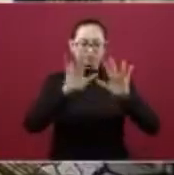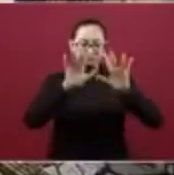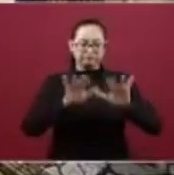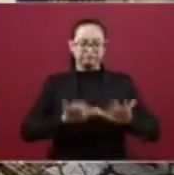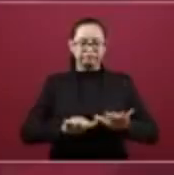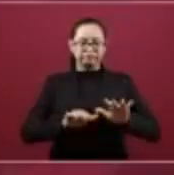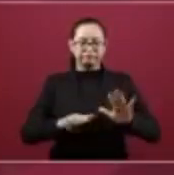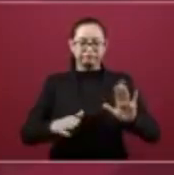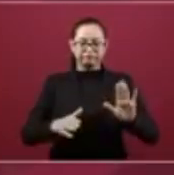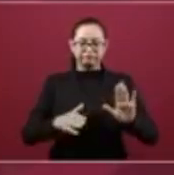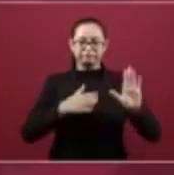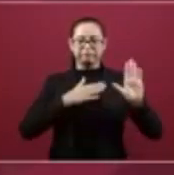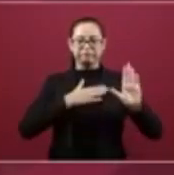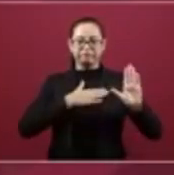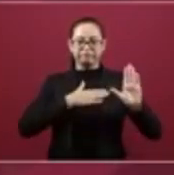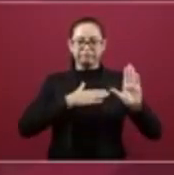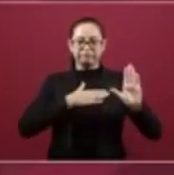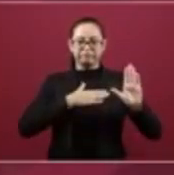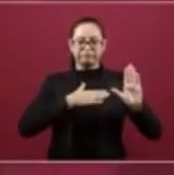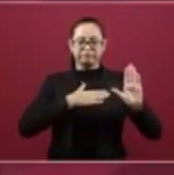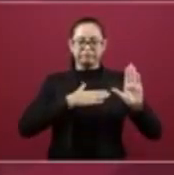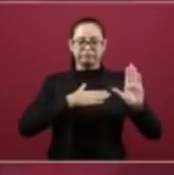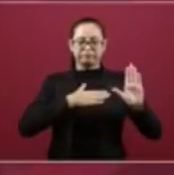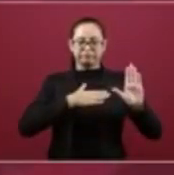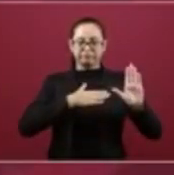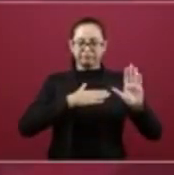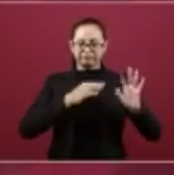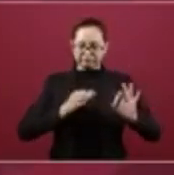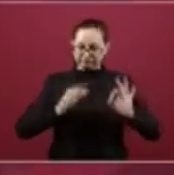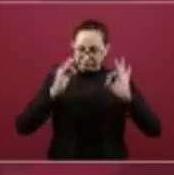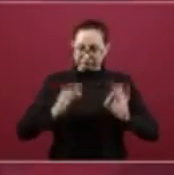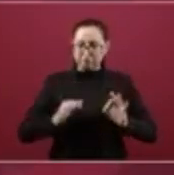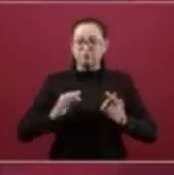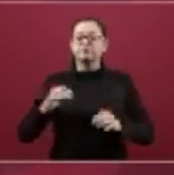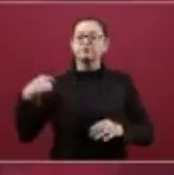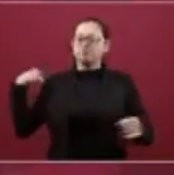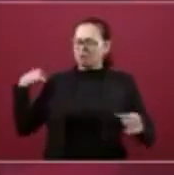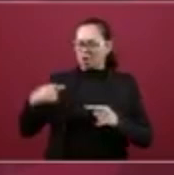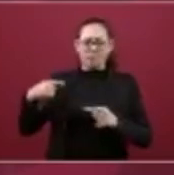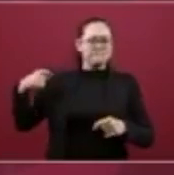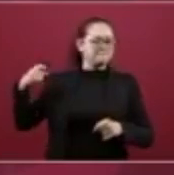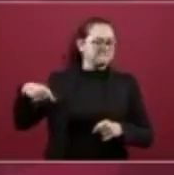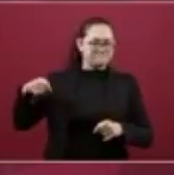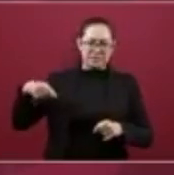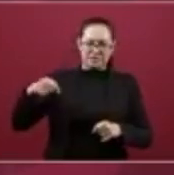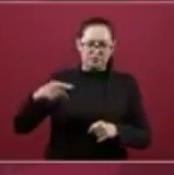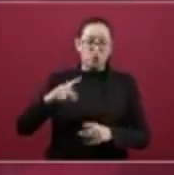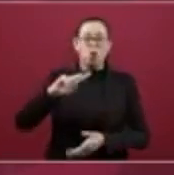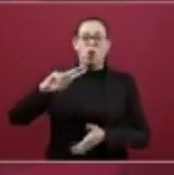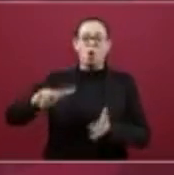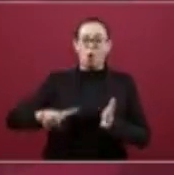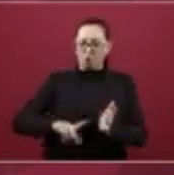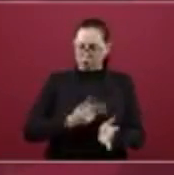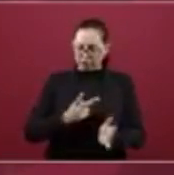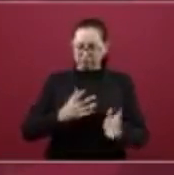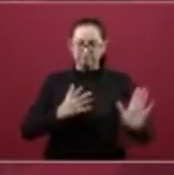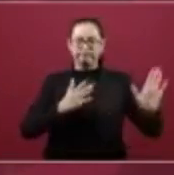que hago el compromiso, reafirmo el compromiso de no